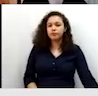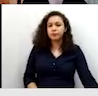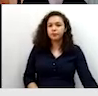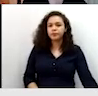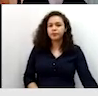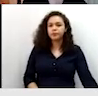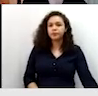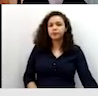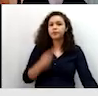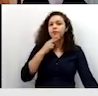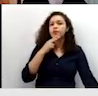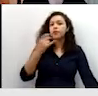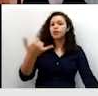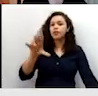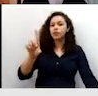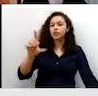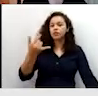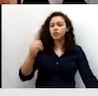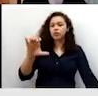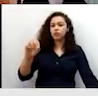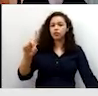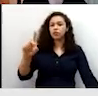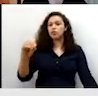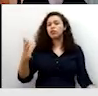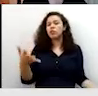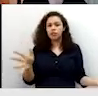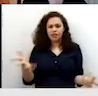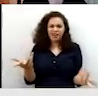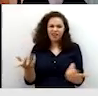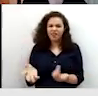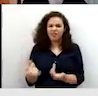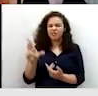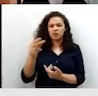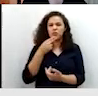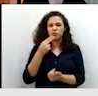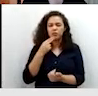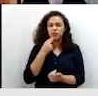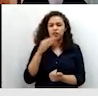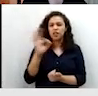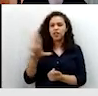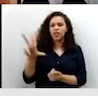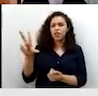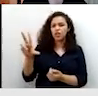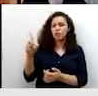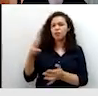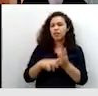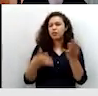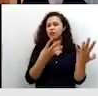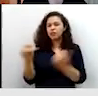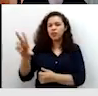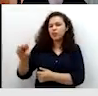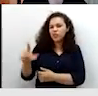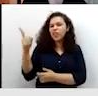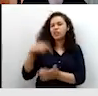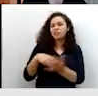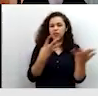El uso de yodo ya es un producto que ya casi no se presenta como a lo mejor en los 80, 70, que prácticamente